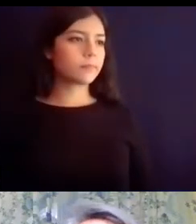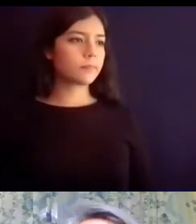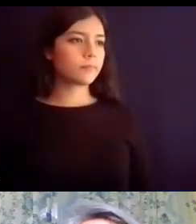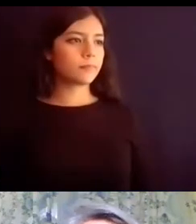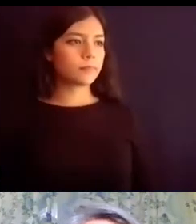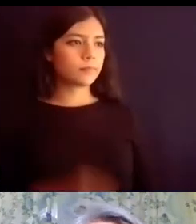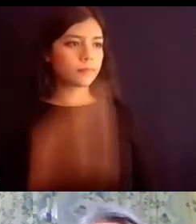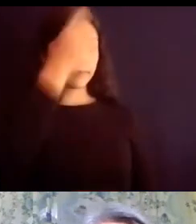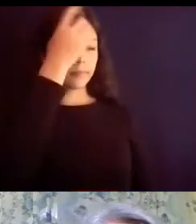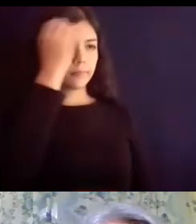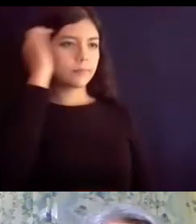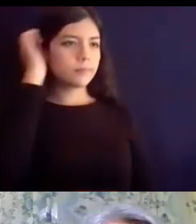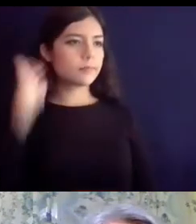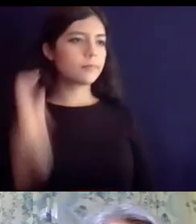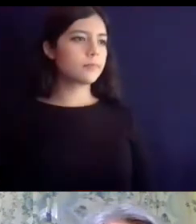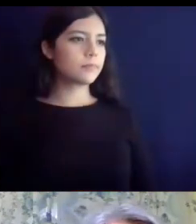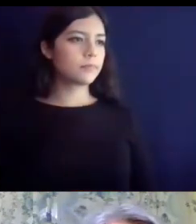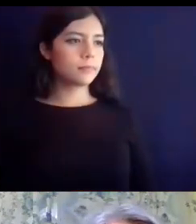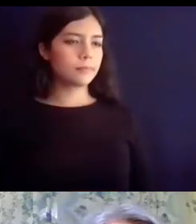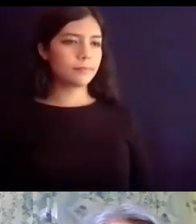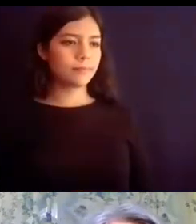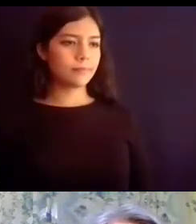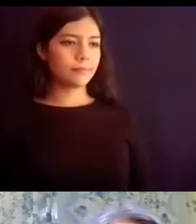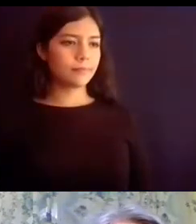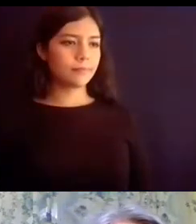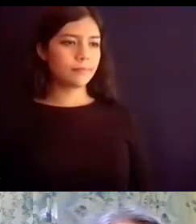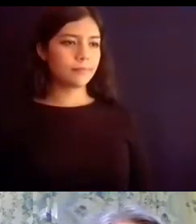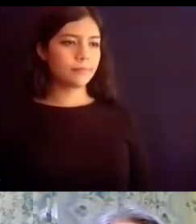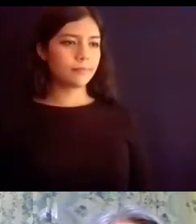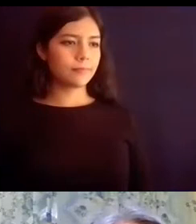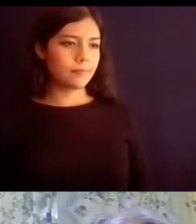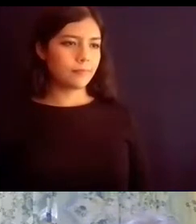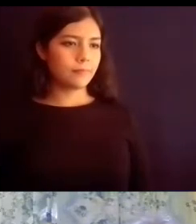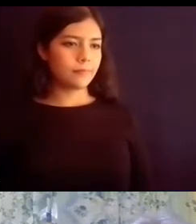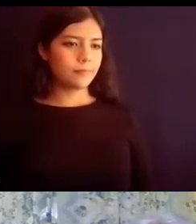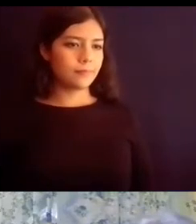sí. Ellos, ¿verdad? Ay, perdón, ¿quién primero? Yanaida. Ah, ok.